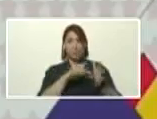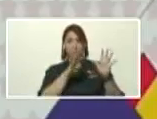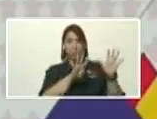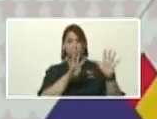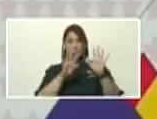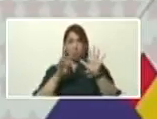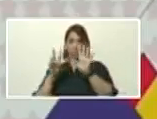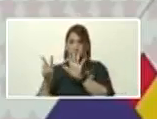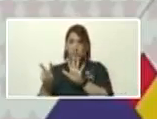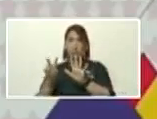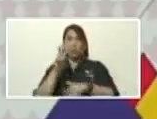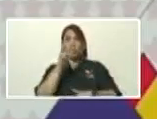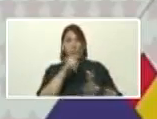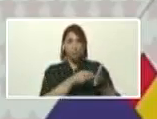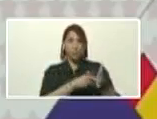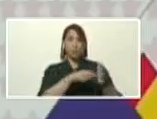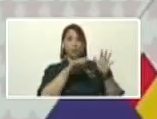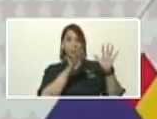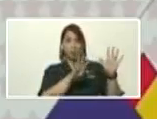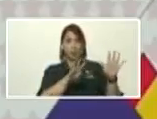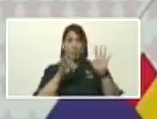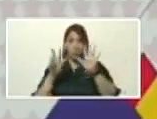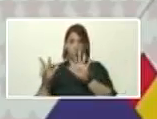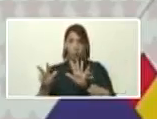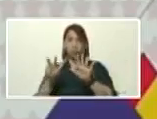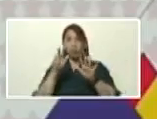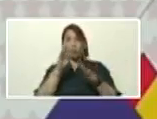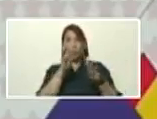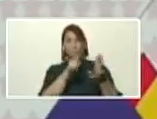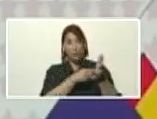1997, 98, 99.